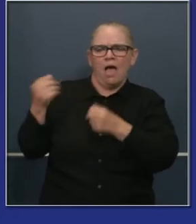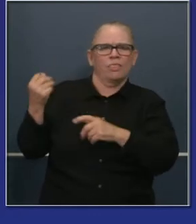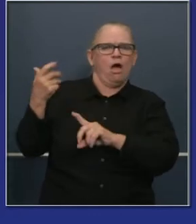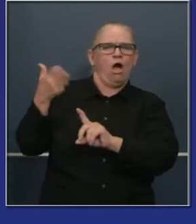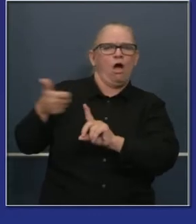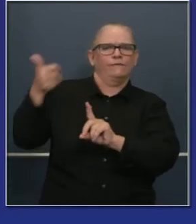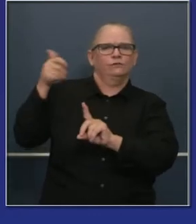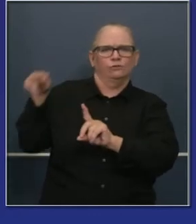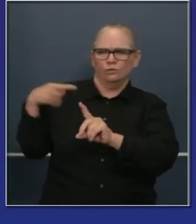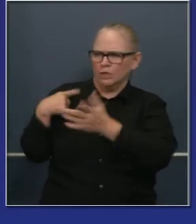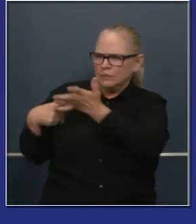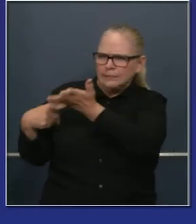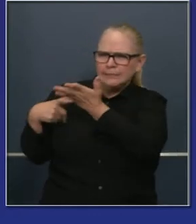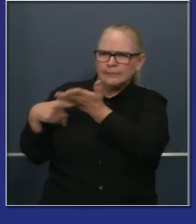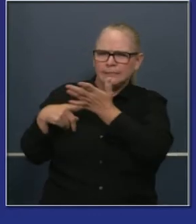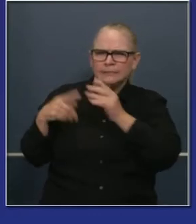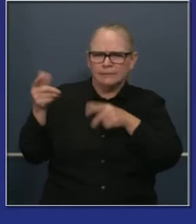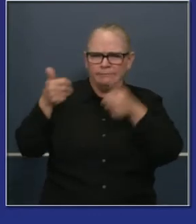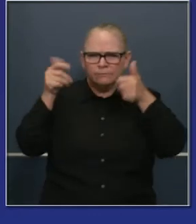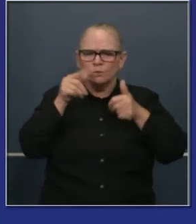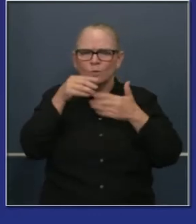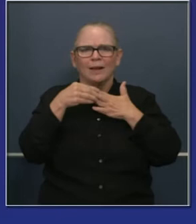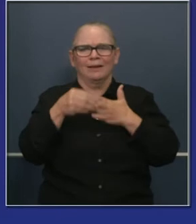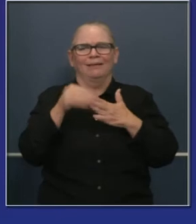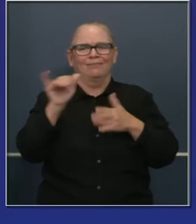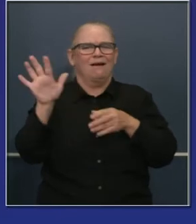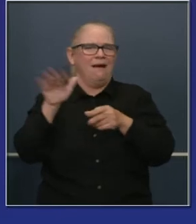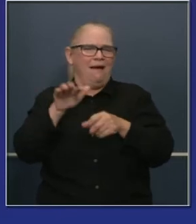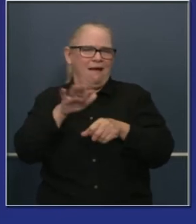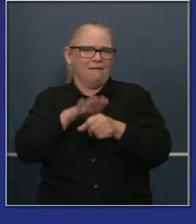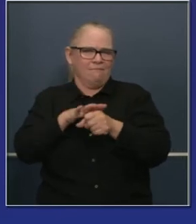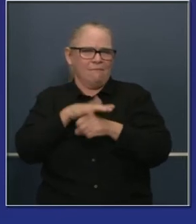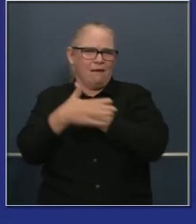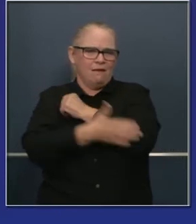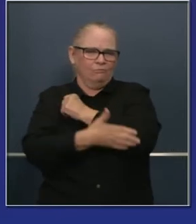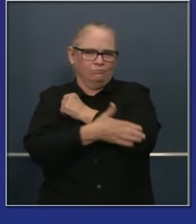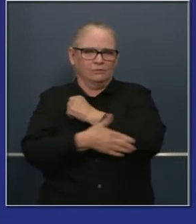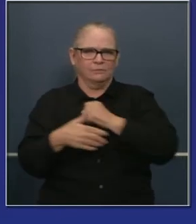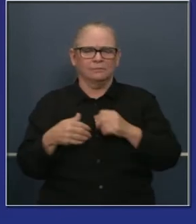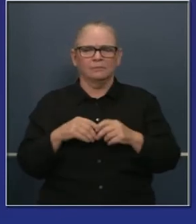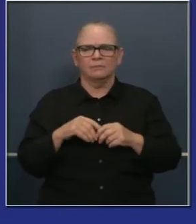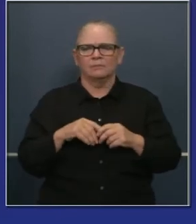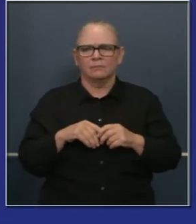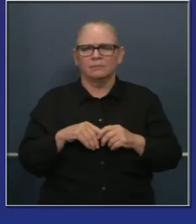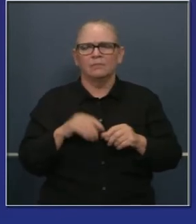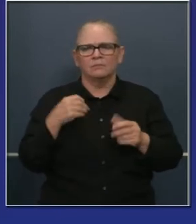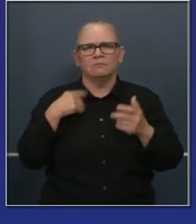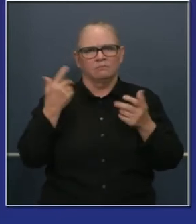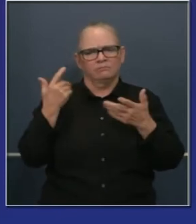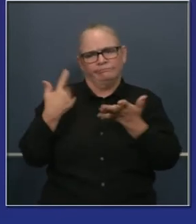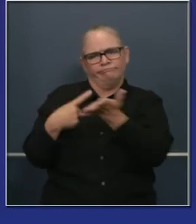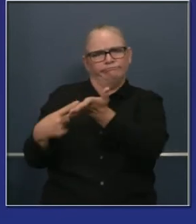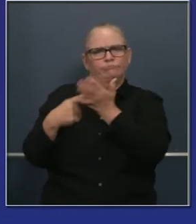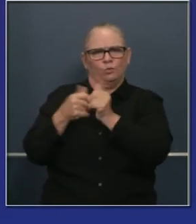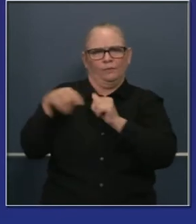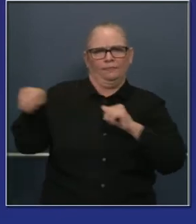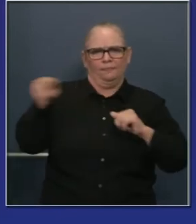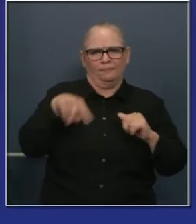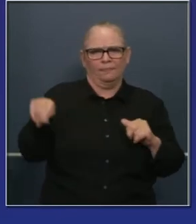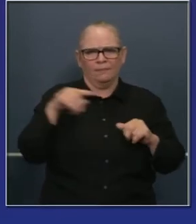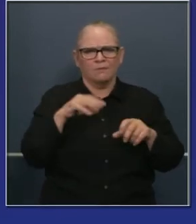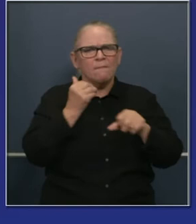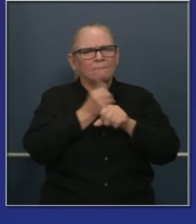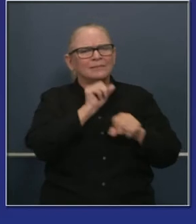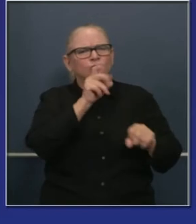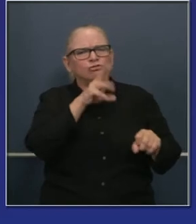apreciamos a los supervisores de salud en estos condados y otros líderes no elegidos que tienen conversaciones detalladas con nosotros para que tengamos